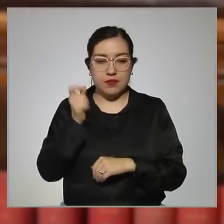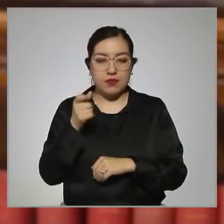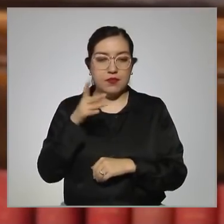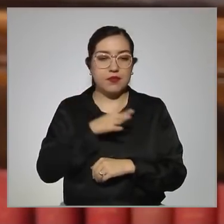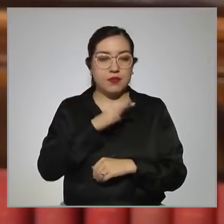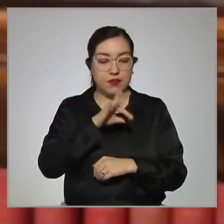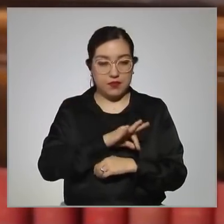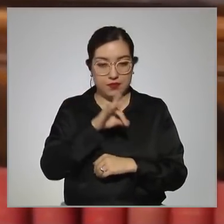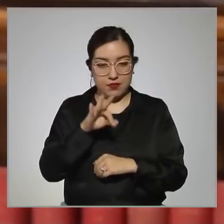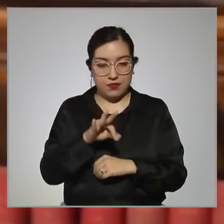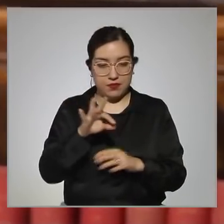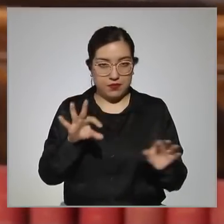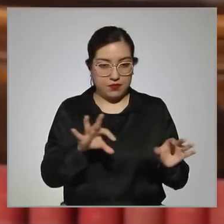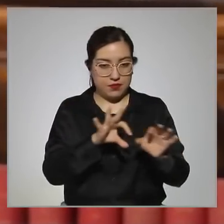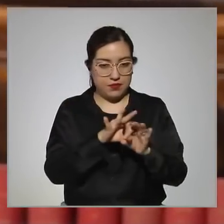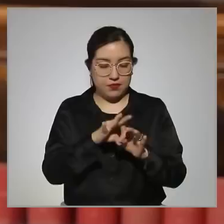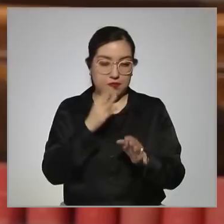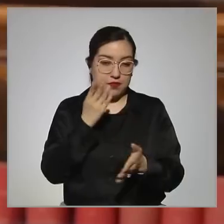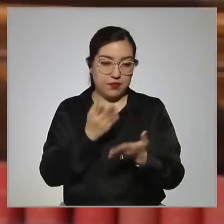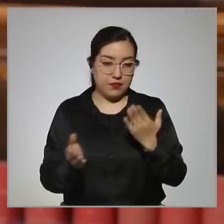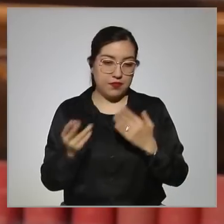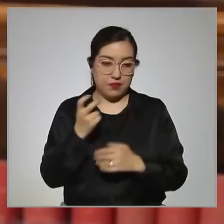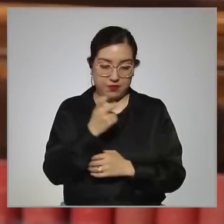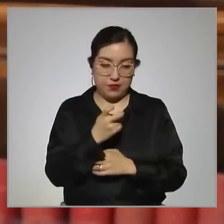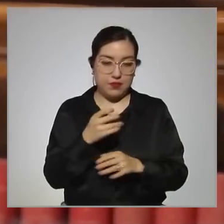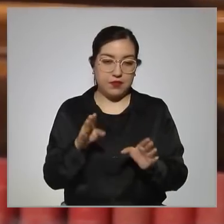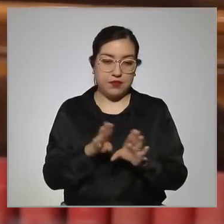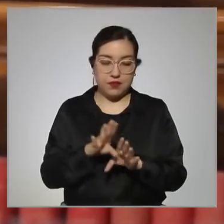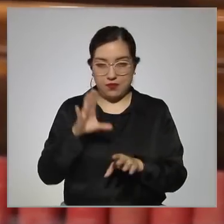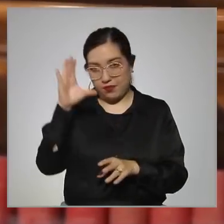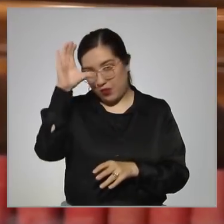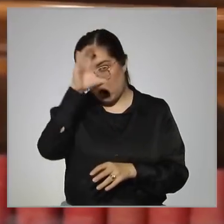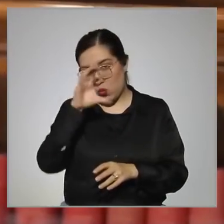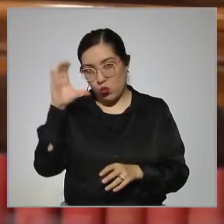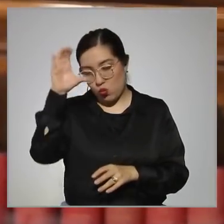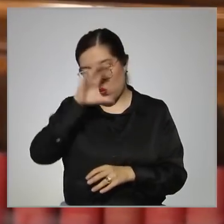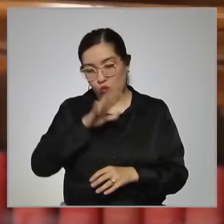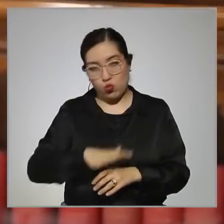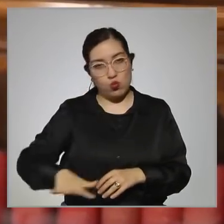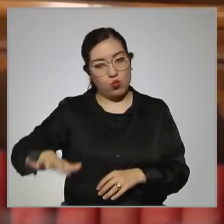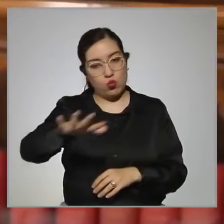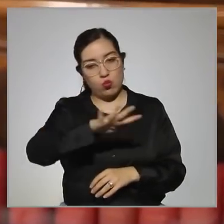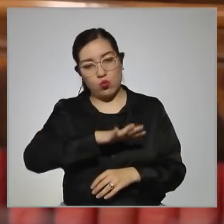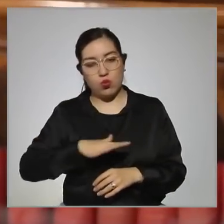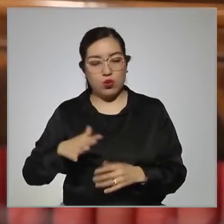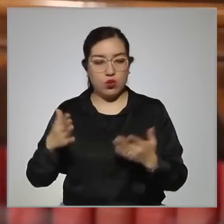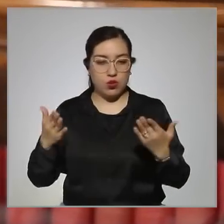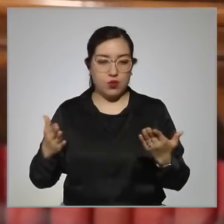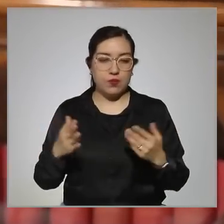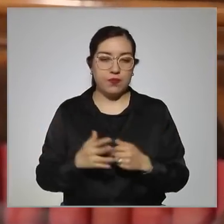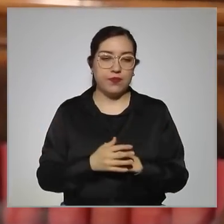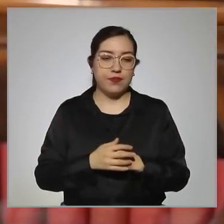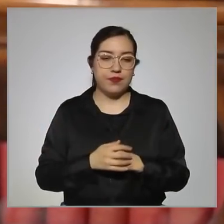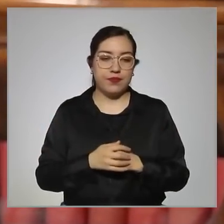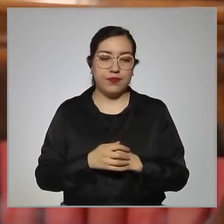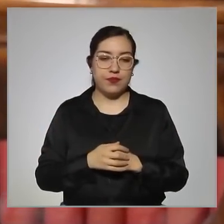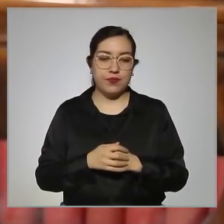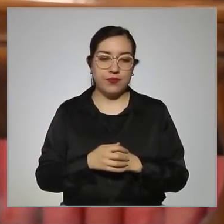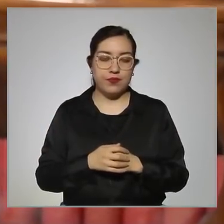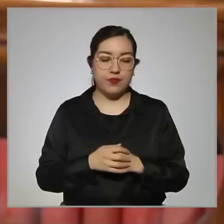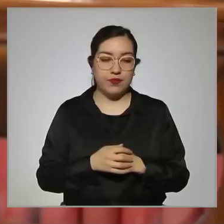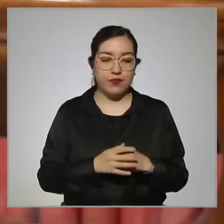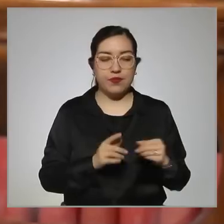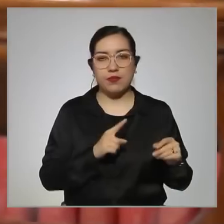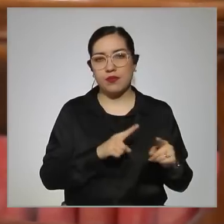fechas. Entonces, el desarrollo cultural del género humano en